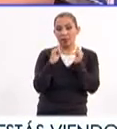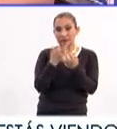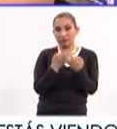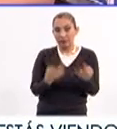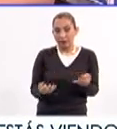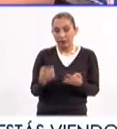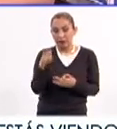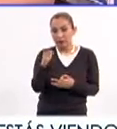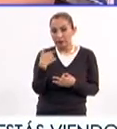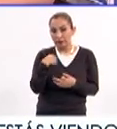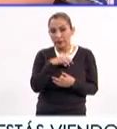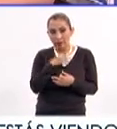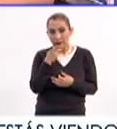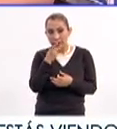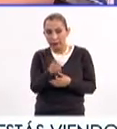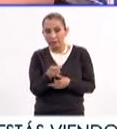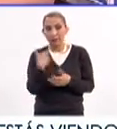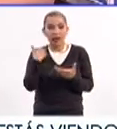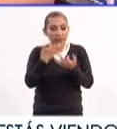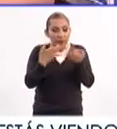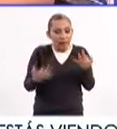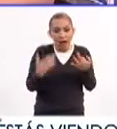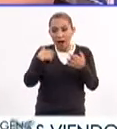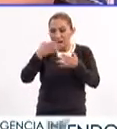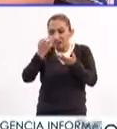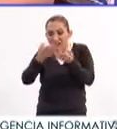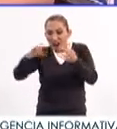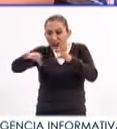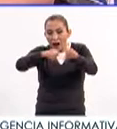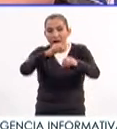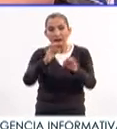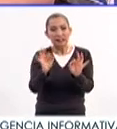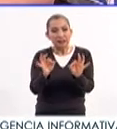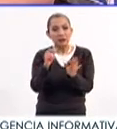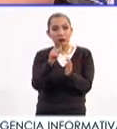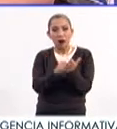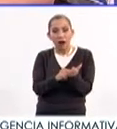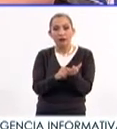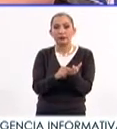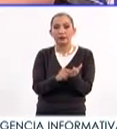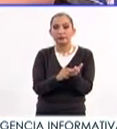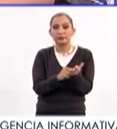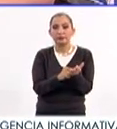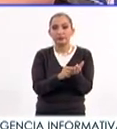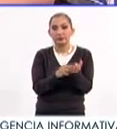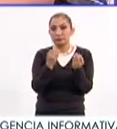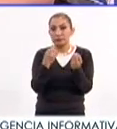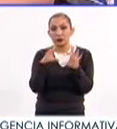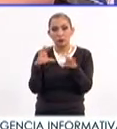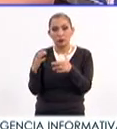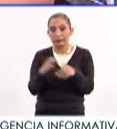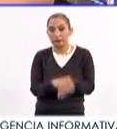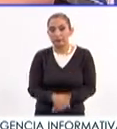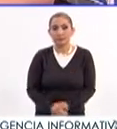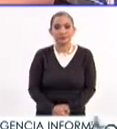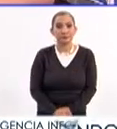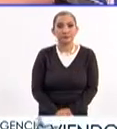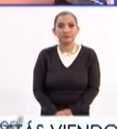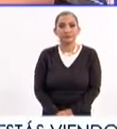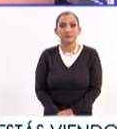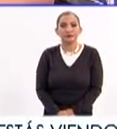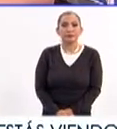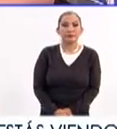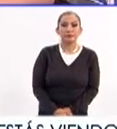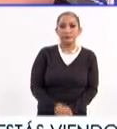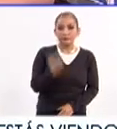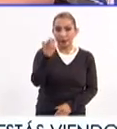Entonces, estamos hablando de tierra, de territorios físicos, de espacios que ocupan muchas comunidades. Y